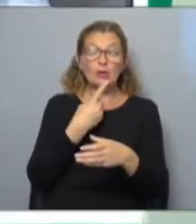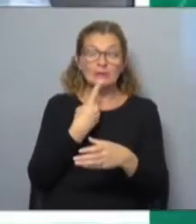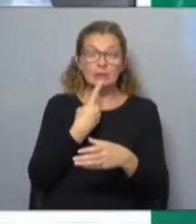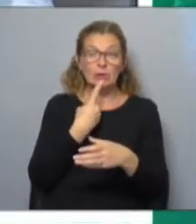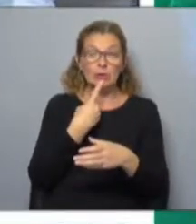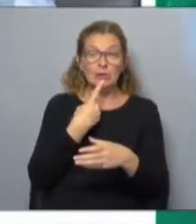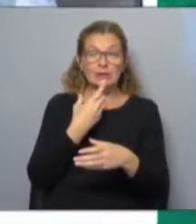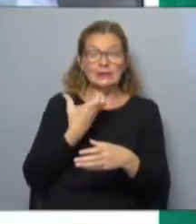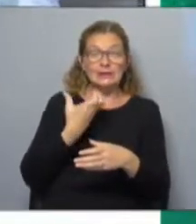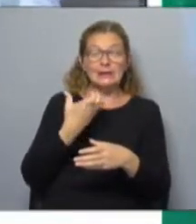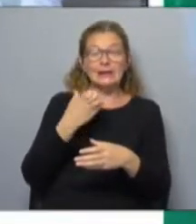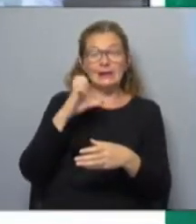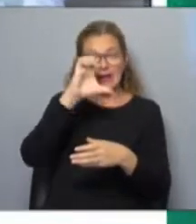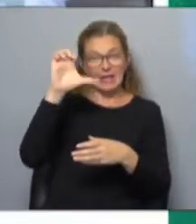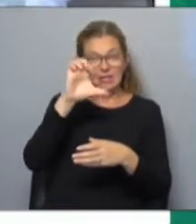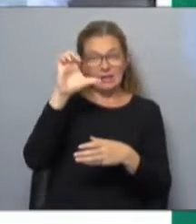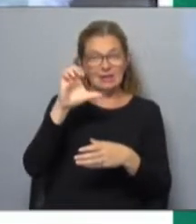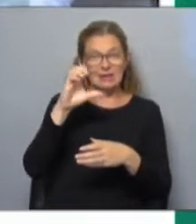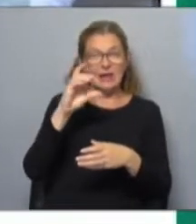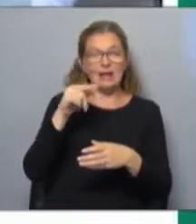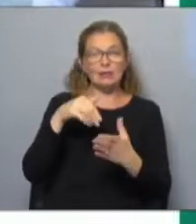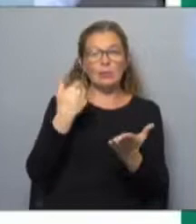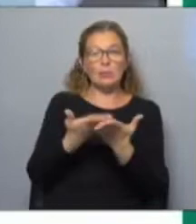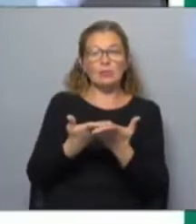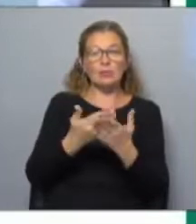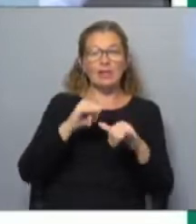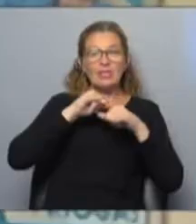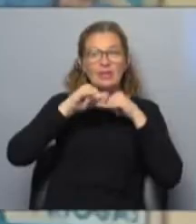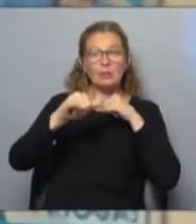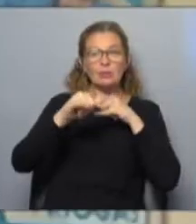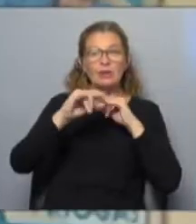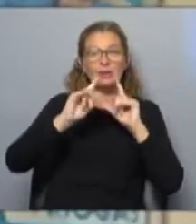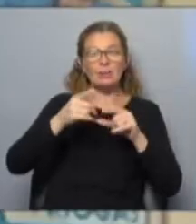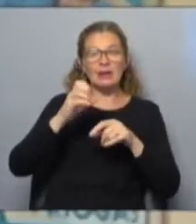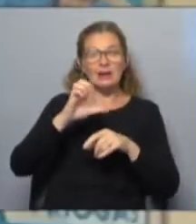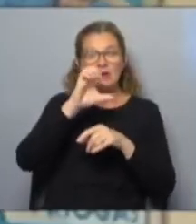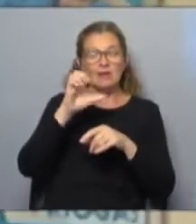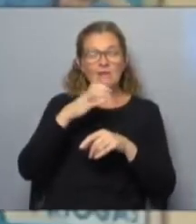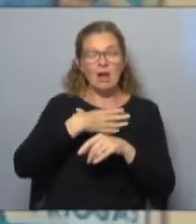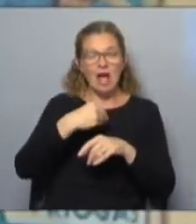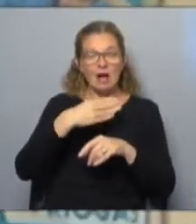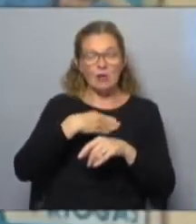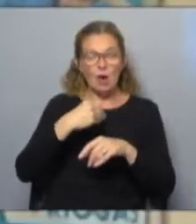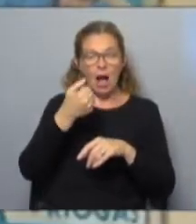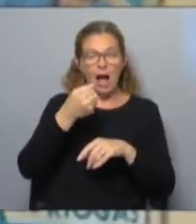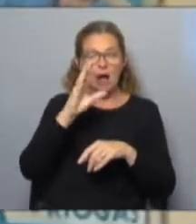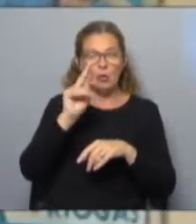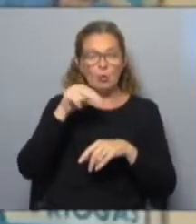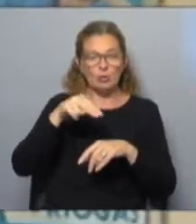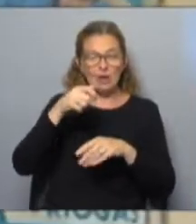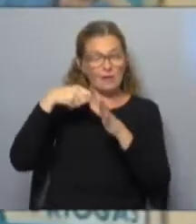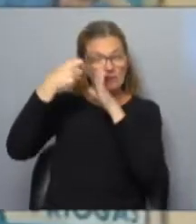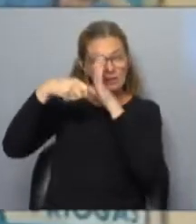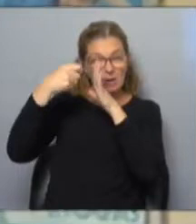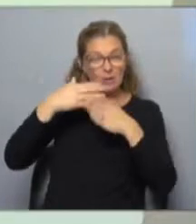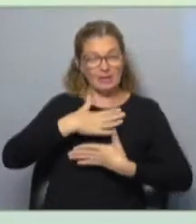La edila nacionalista de Soriano, Tatiana Loitey, presentó una denuncia penal contra el también edil blanco Israel Acuña, acusado de grabarla mientras